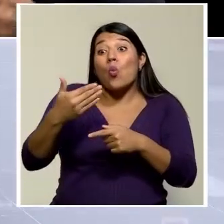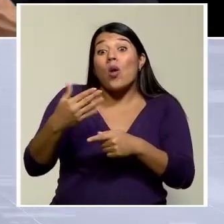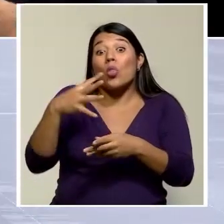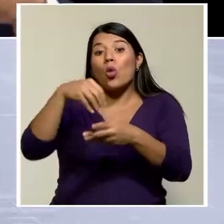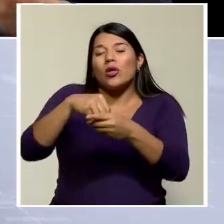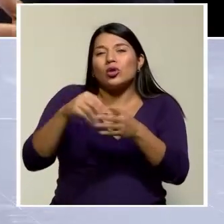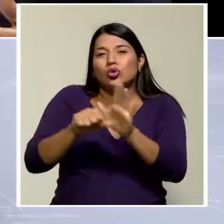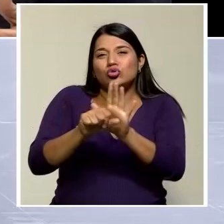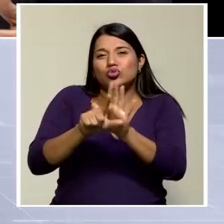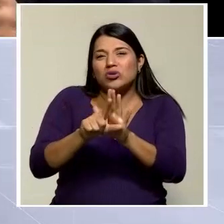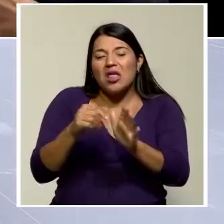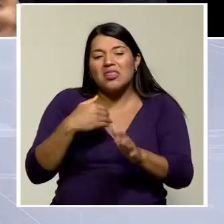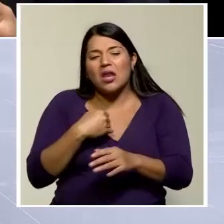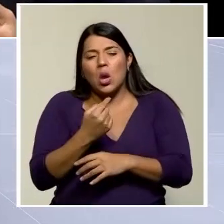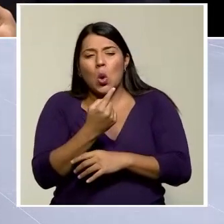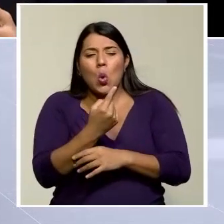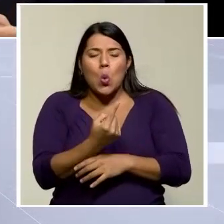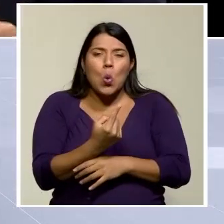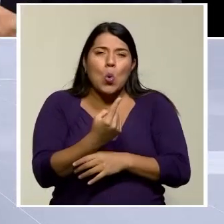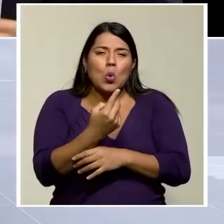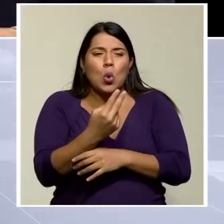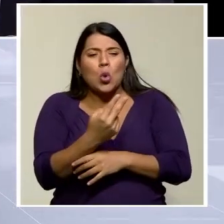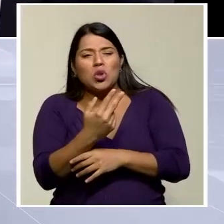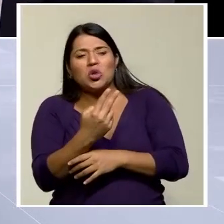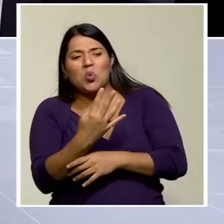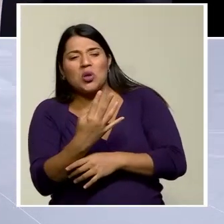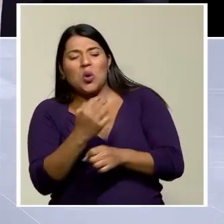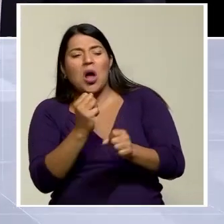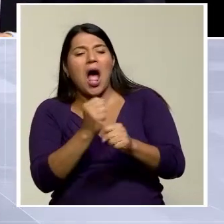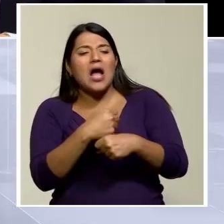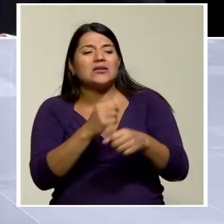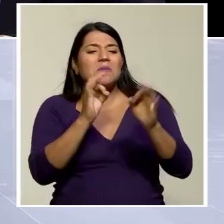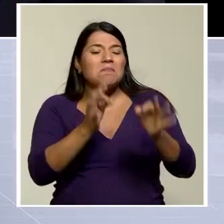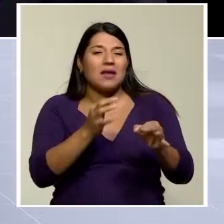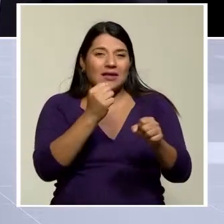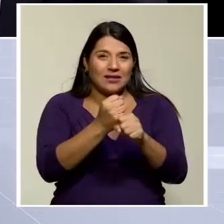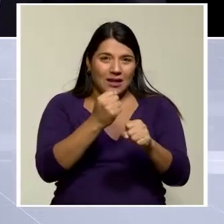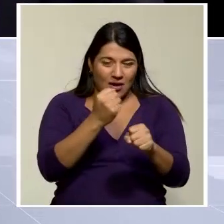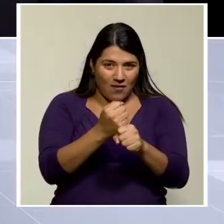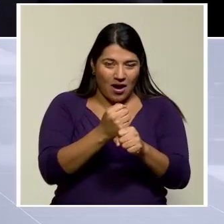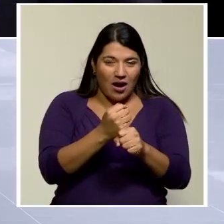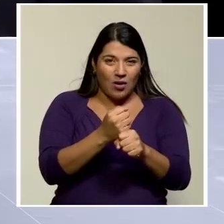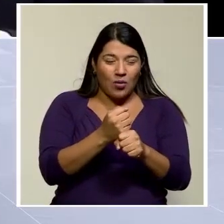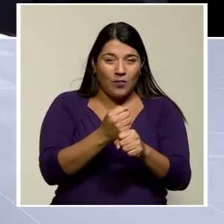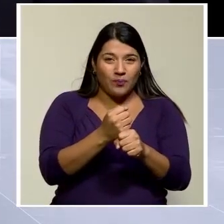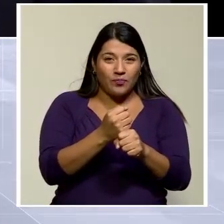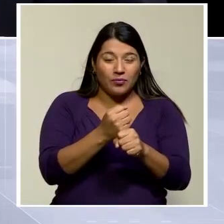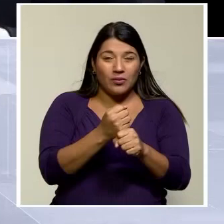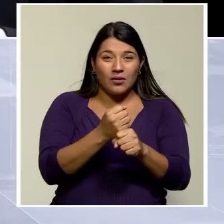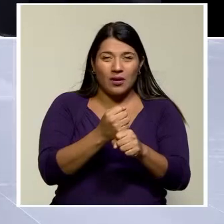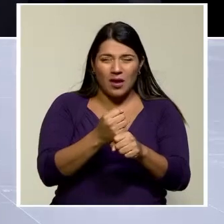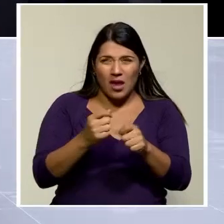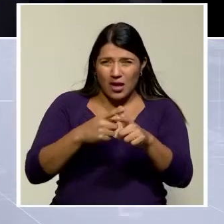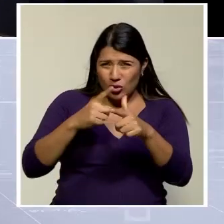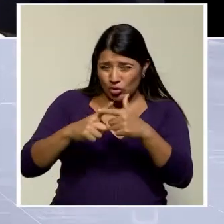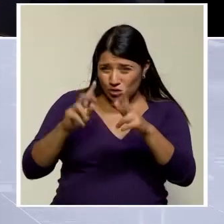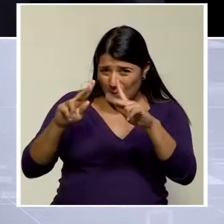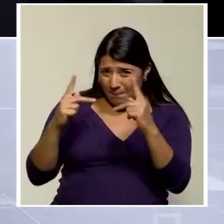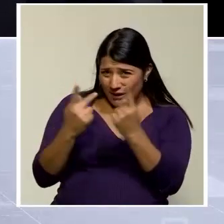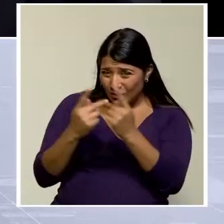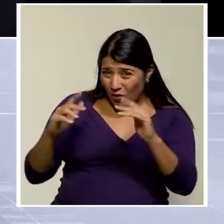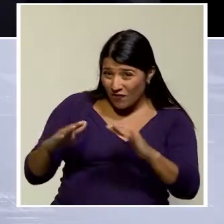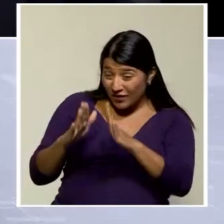o cuatro brillantes que hacen un buen trabajo. ¿Tiene el Frente Amplio la cantidad de gente para armar un equipo